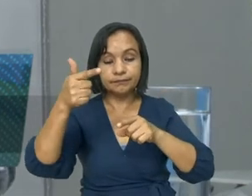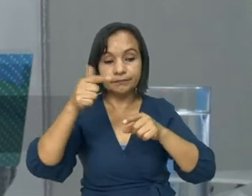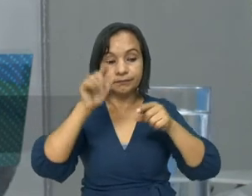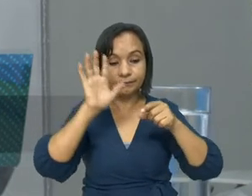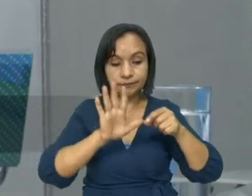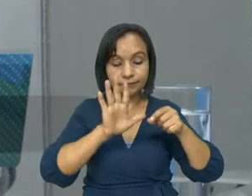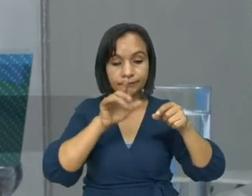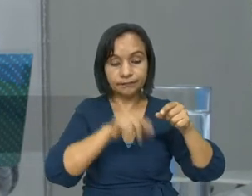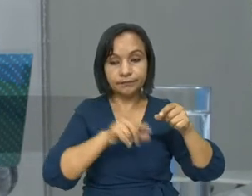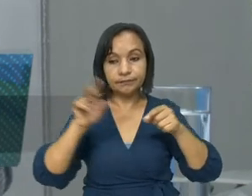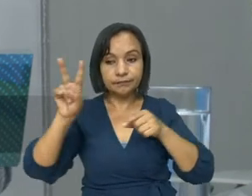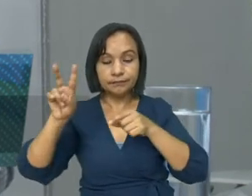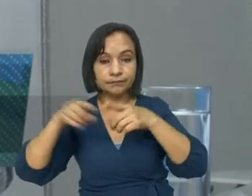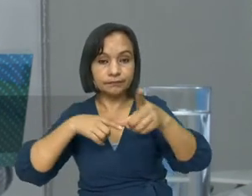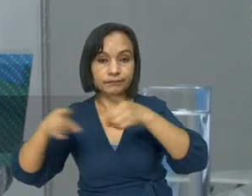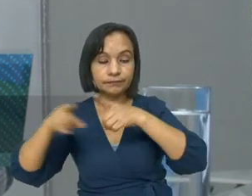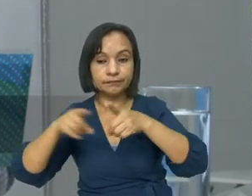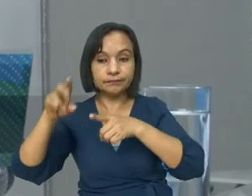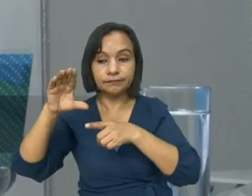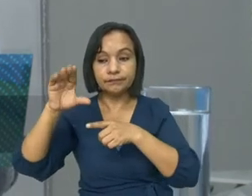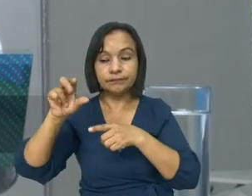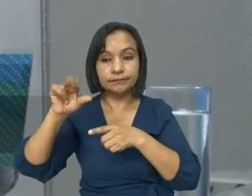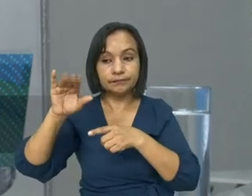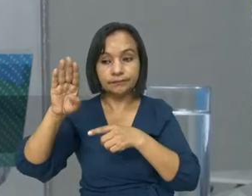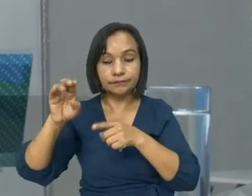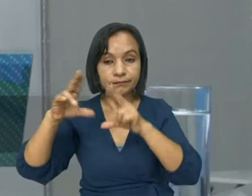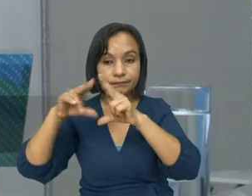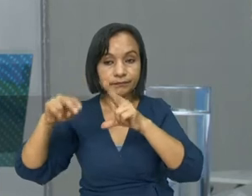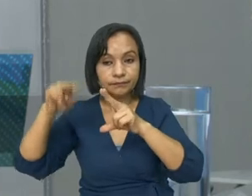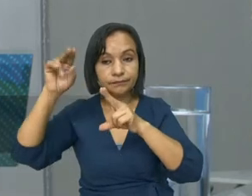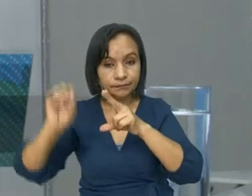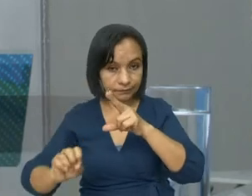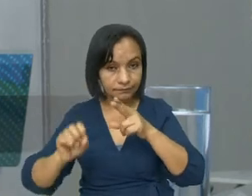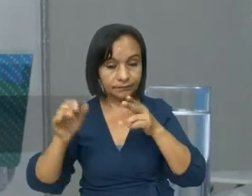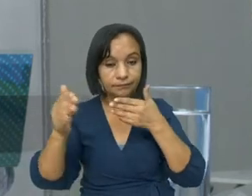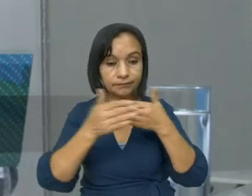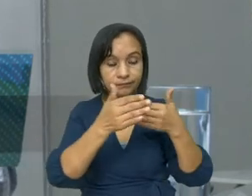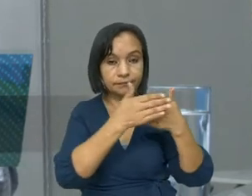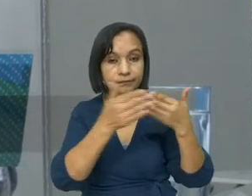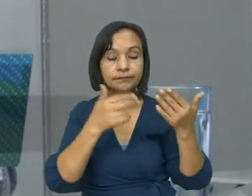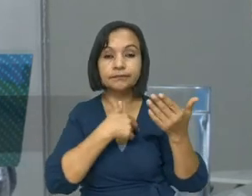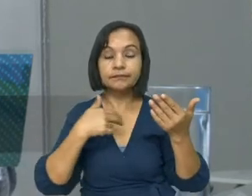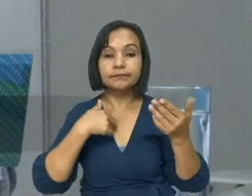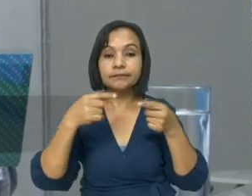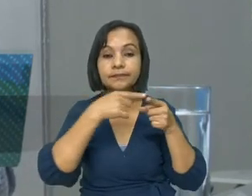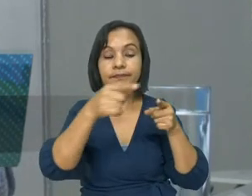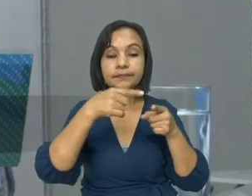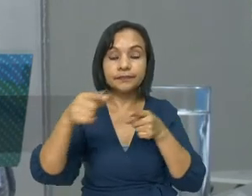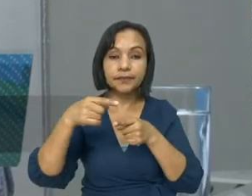en el Pacífico, más las 2 delegaciones de la Costa Caribe, pero mucho más cercano todavía está el gobierno